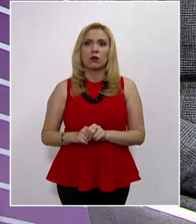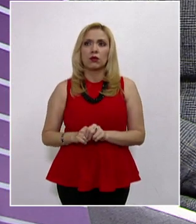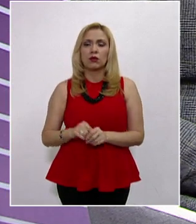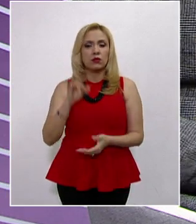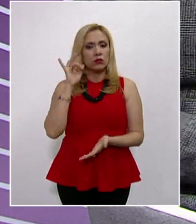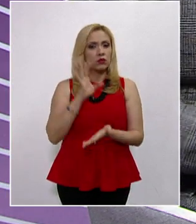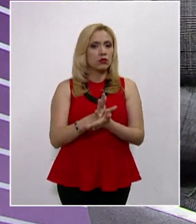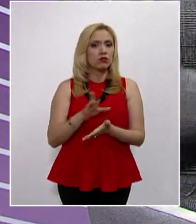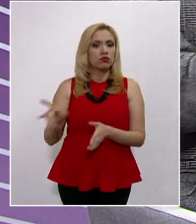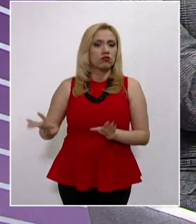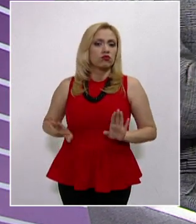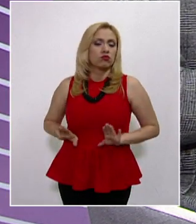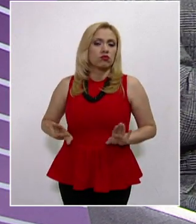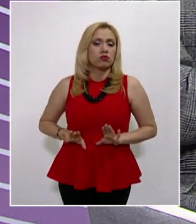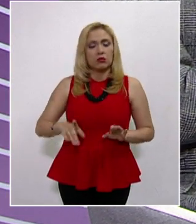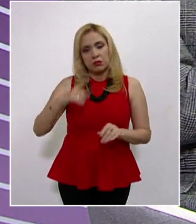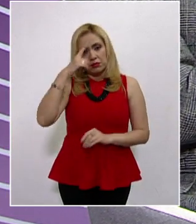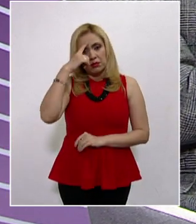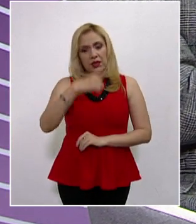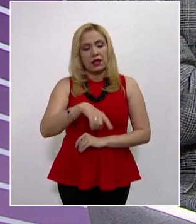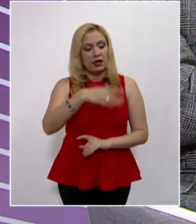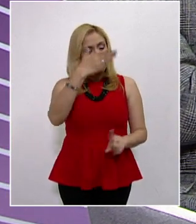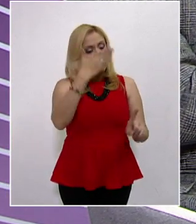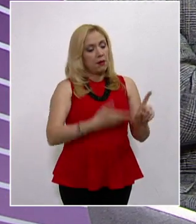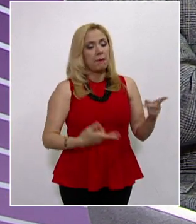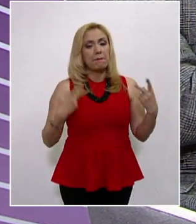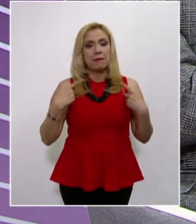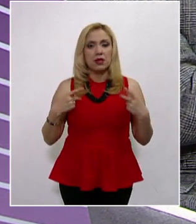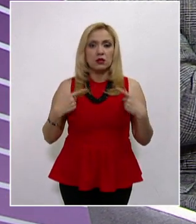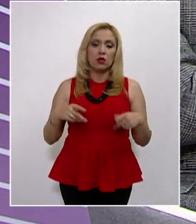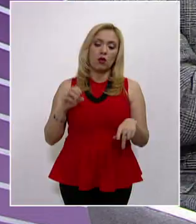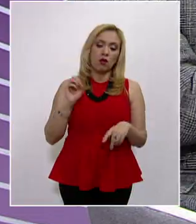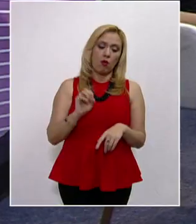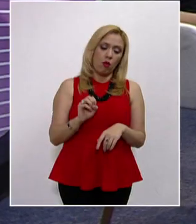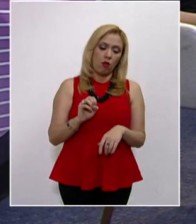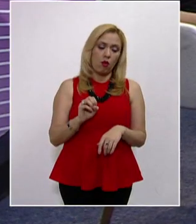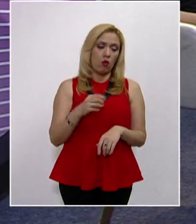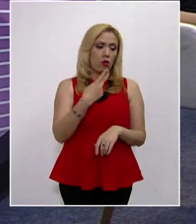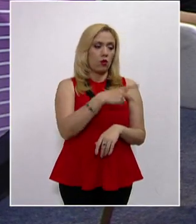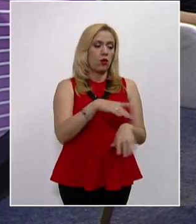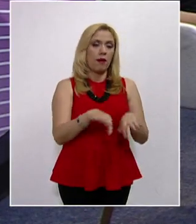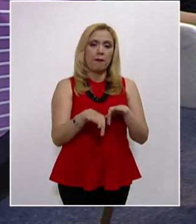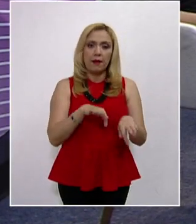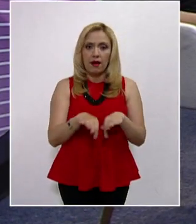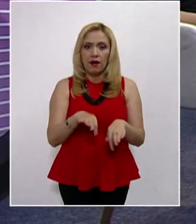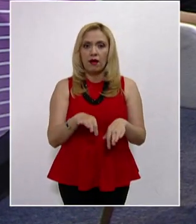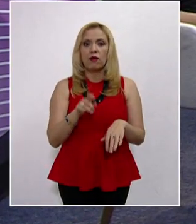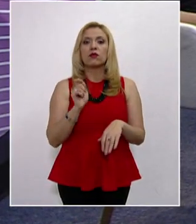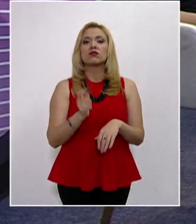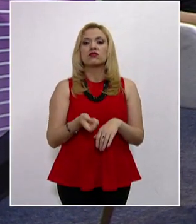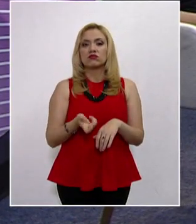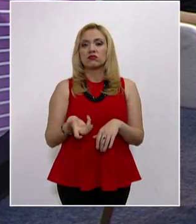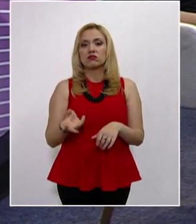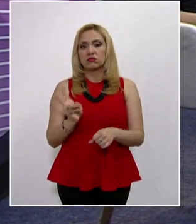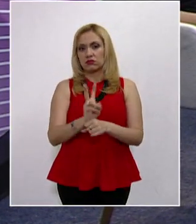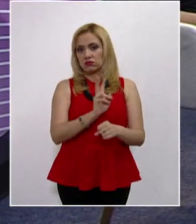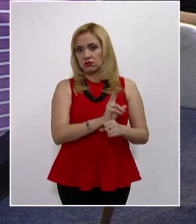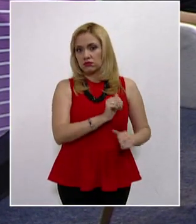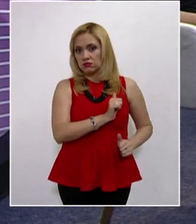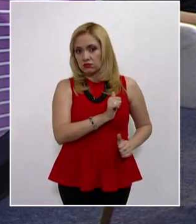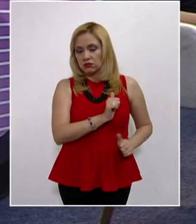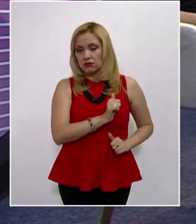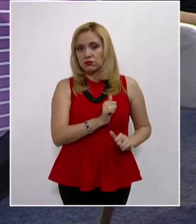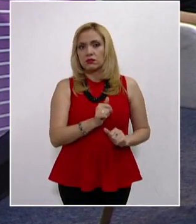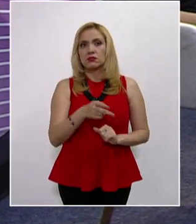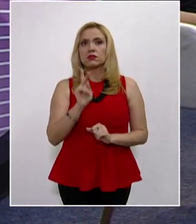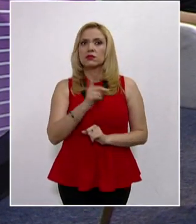solo adecuado a la persona o por tal cual su función, que es de Fuerzas Armadas, sino